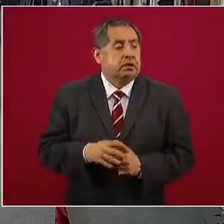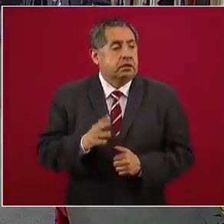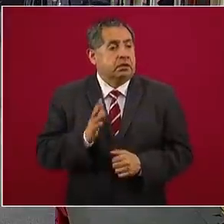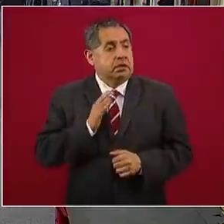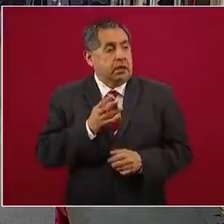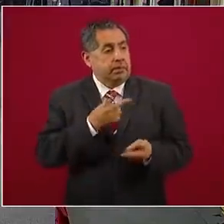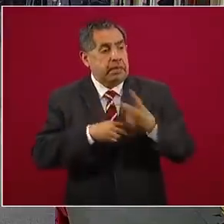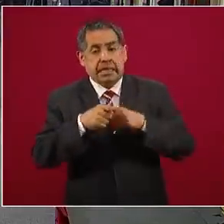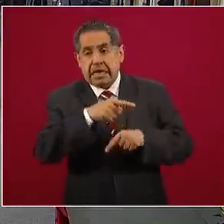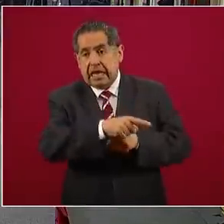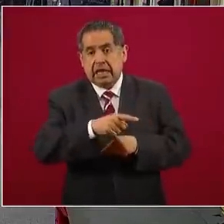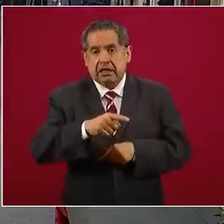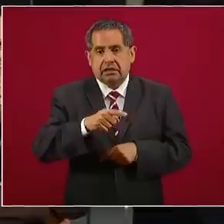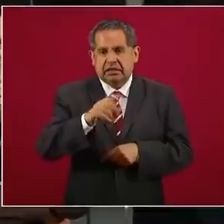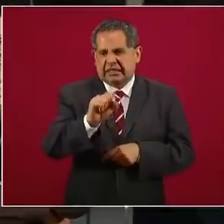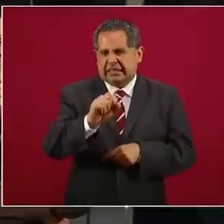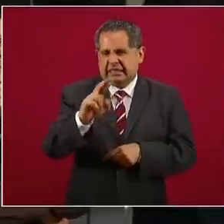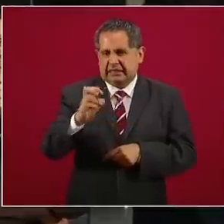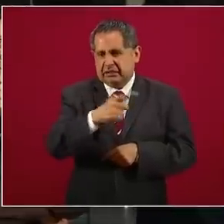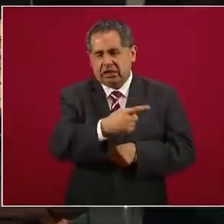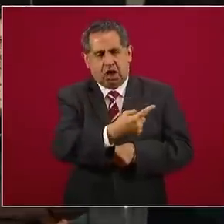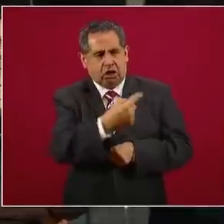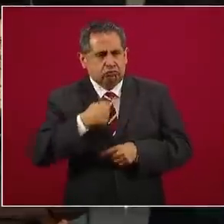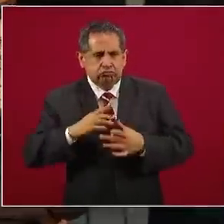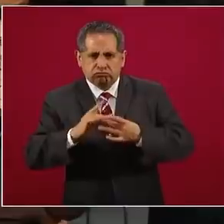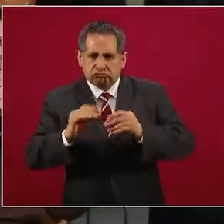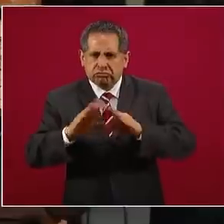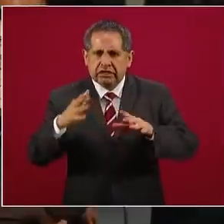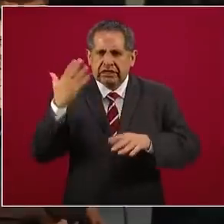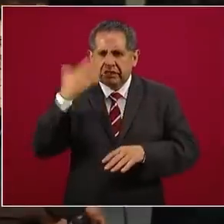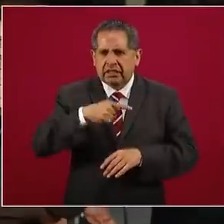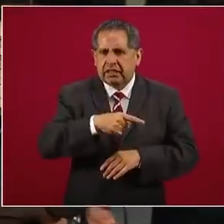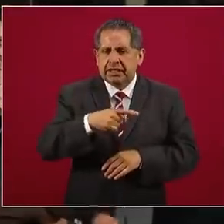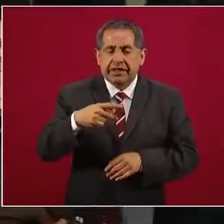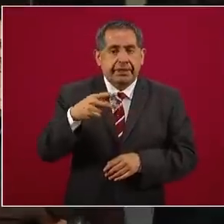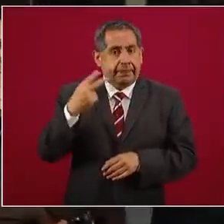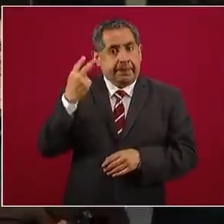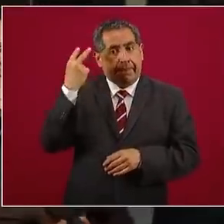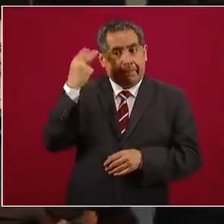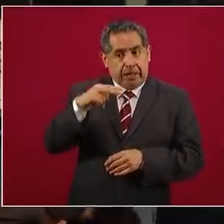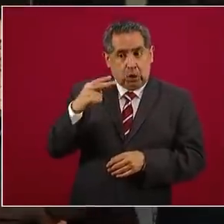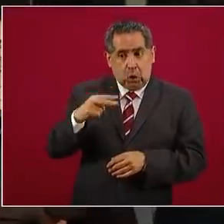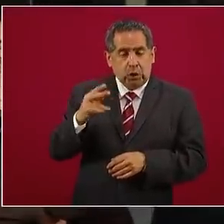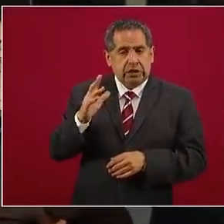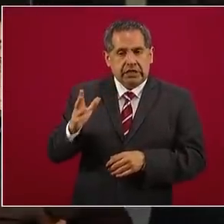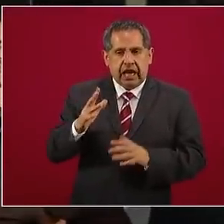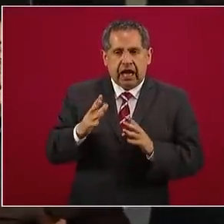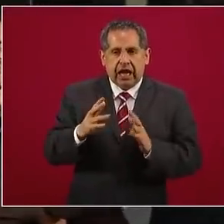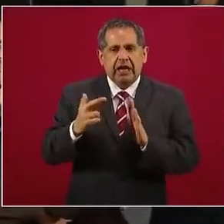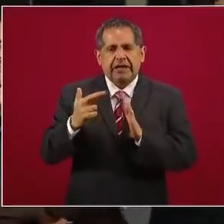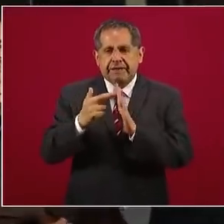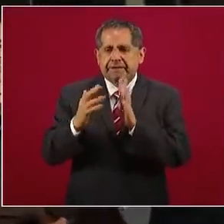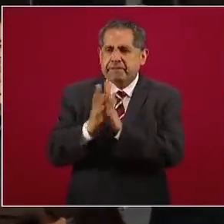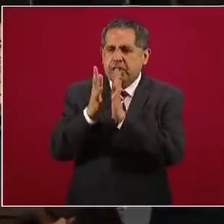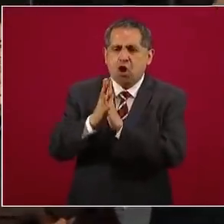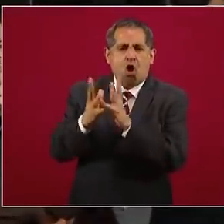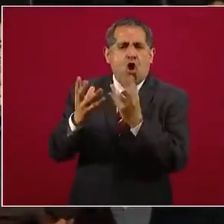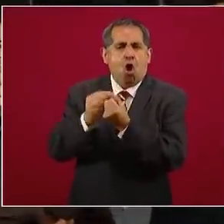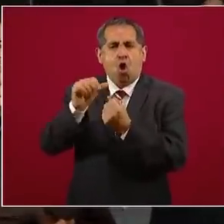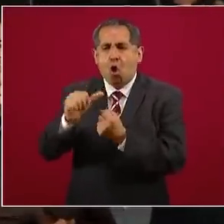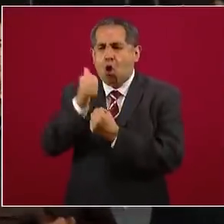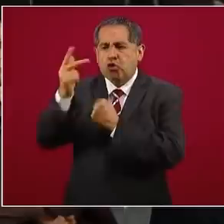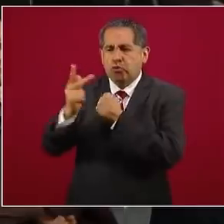del canciller, ya nos ha expresado que México está participando en otros protocolos con